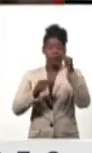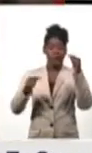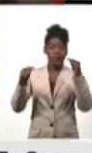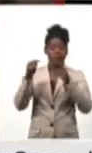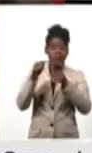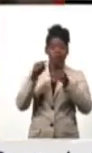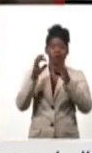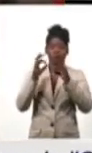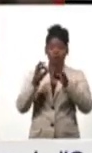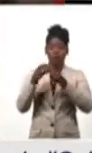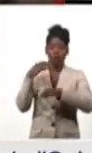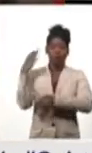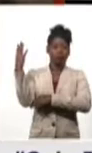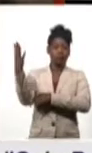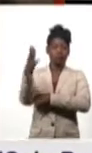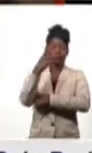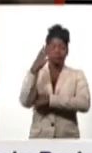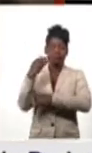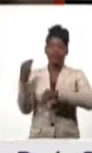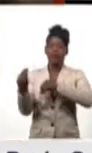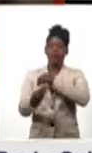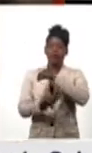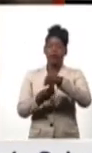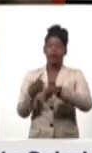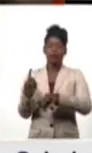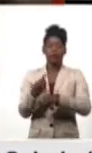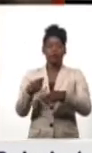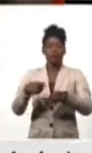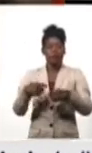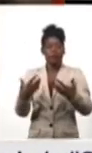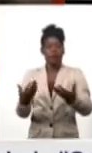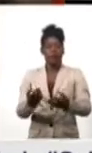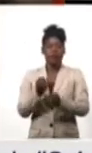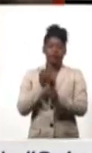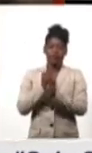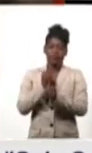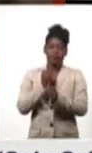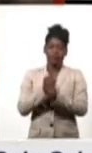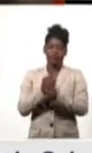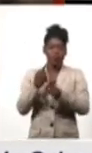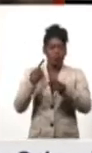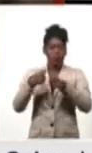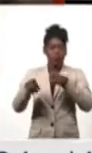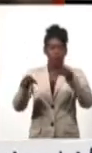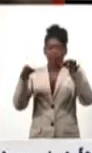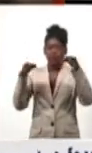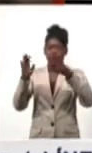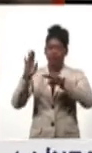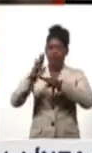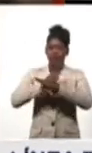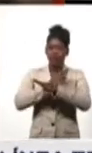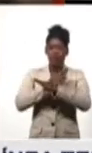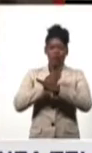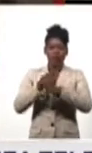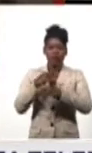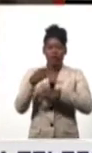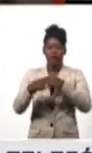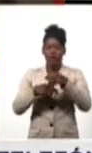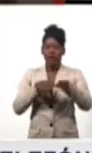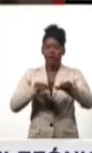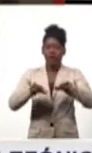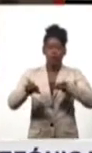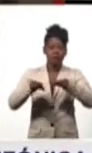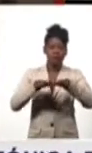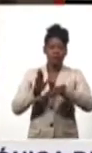desde el país, en lo cual hay que trabajar. Está también otro documento estratégico importante, que es el Plan de Estado para el Enfrentamiento al Cambio